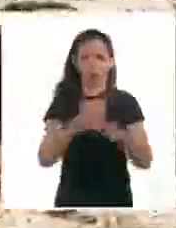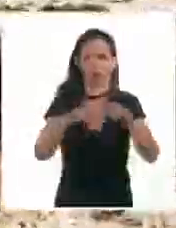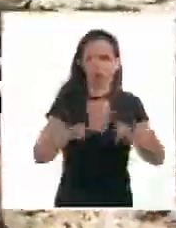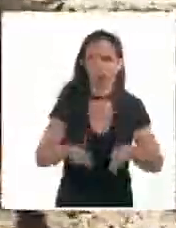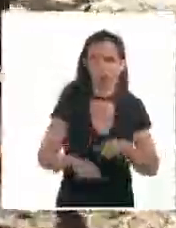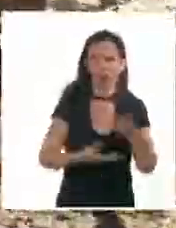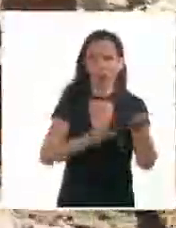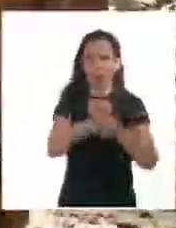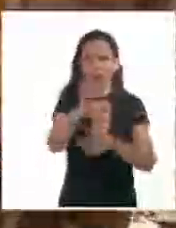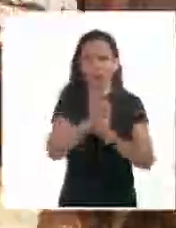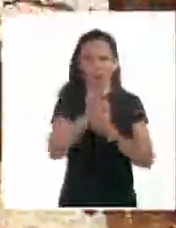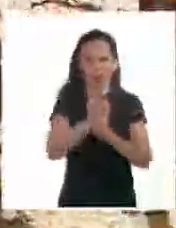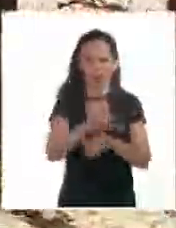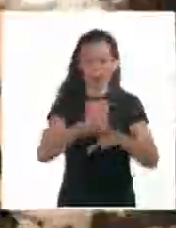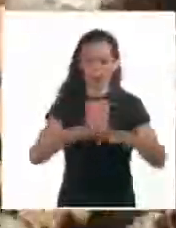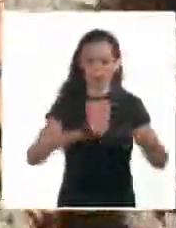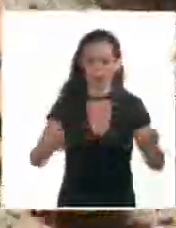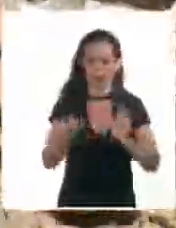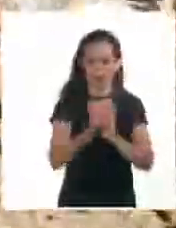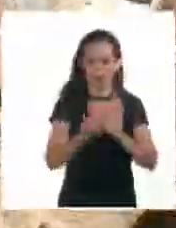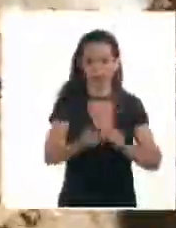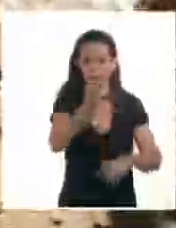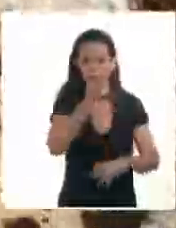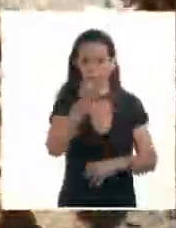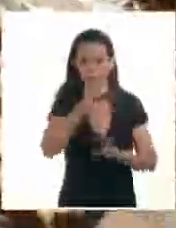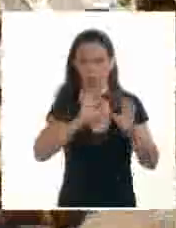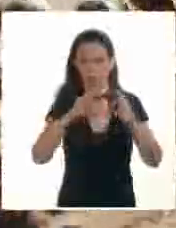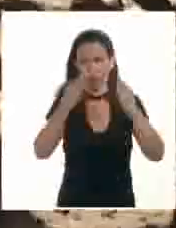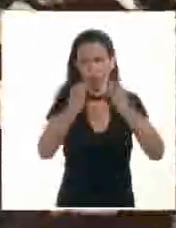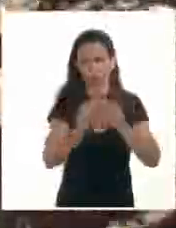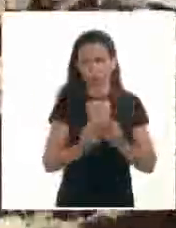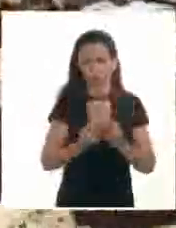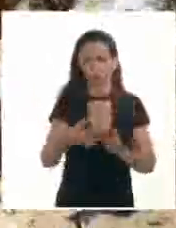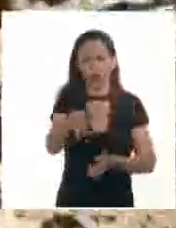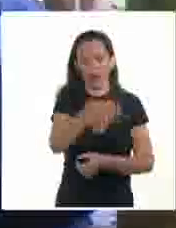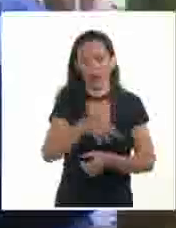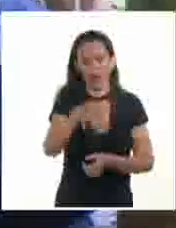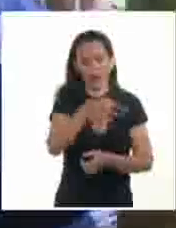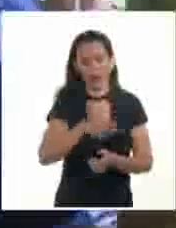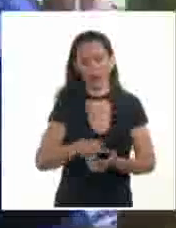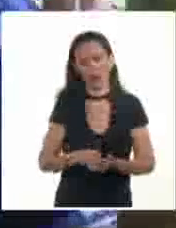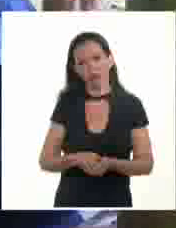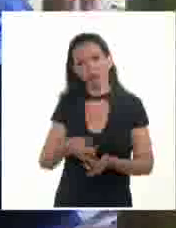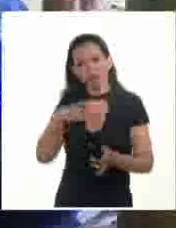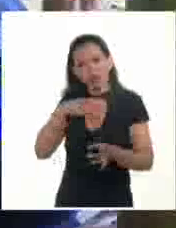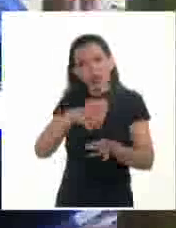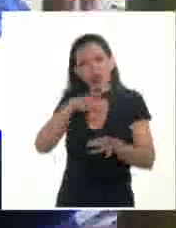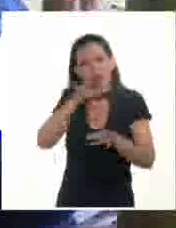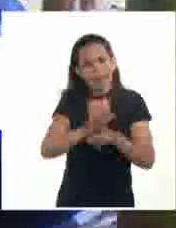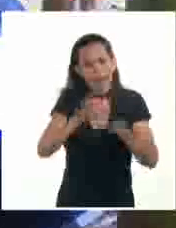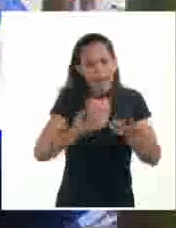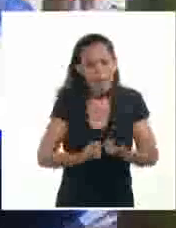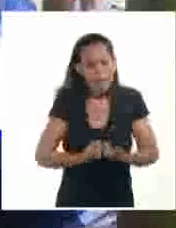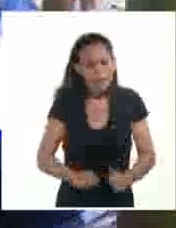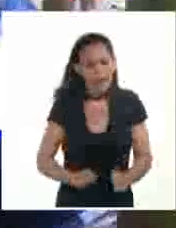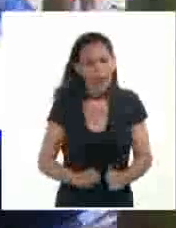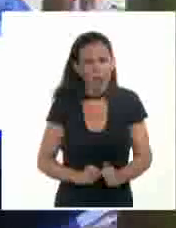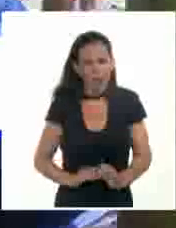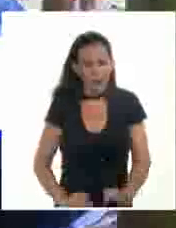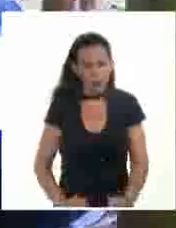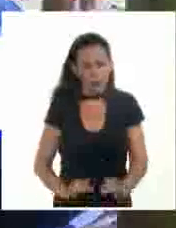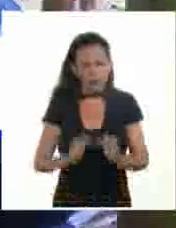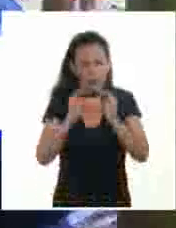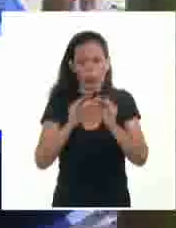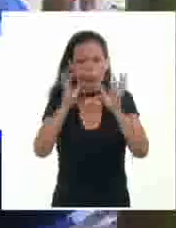familia y pobladores del municipio. Yo era campesino desde que nací, como quien dice, y eso fue lo que me dio fibra a